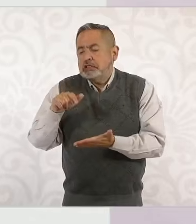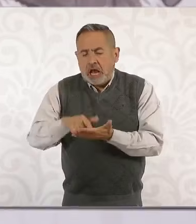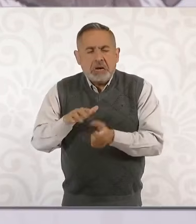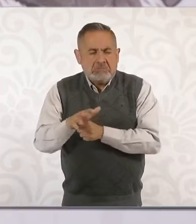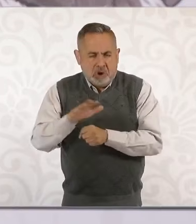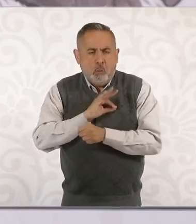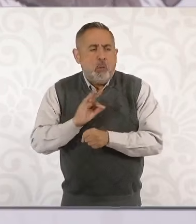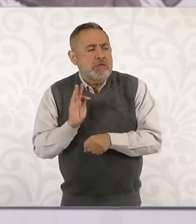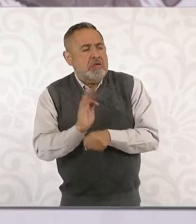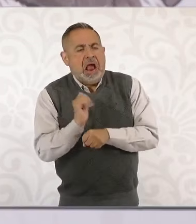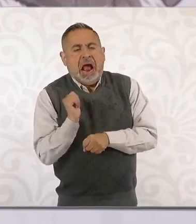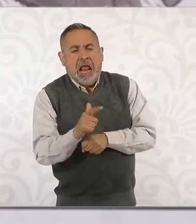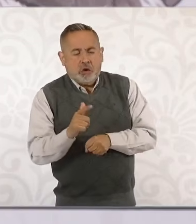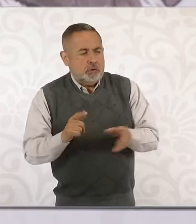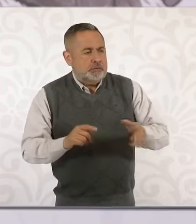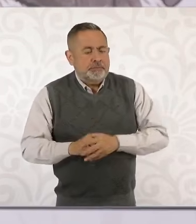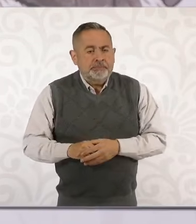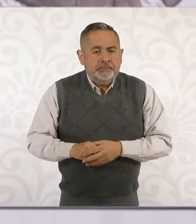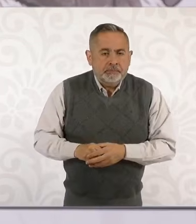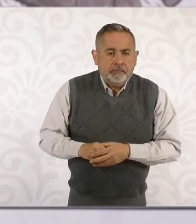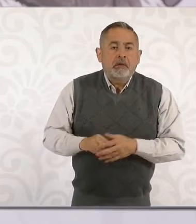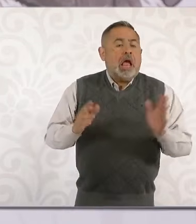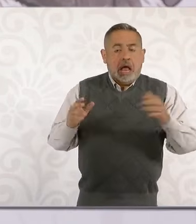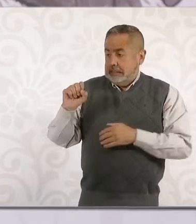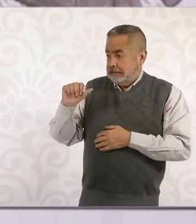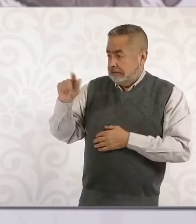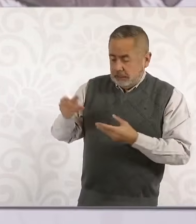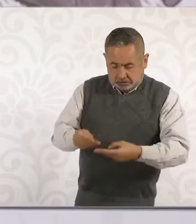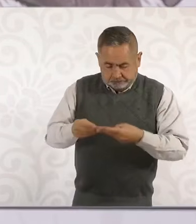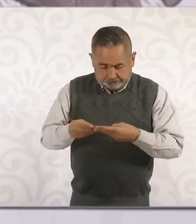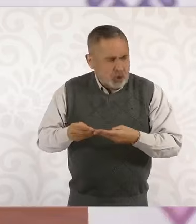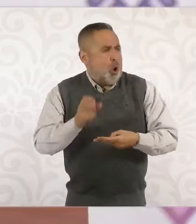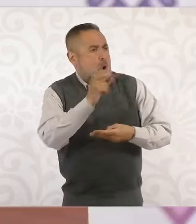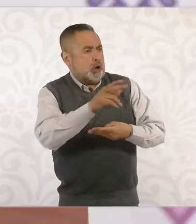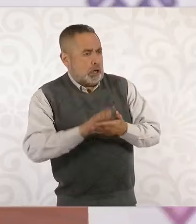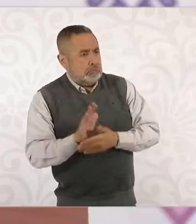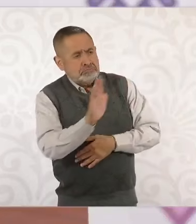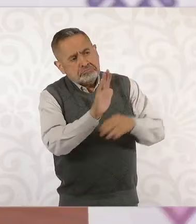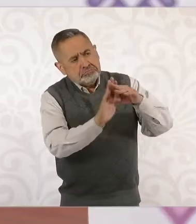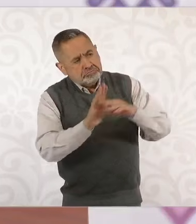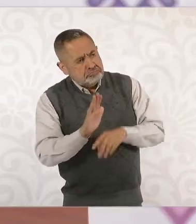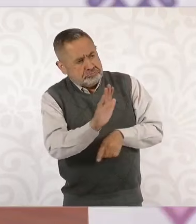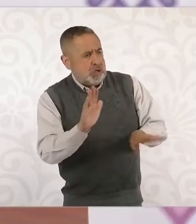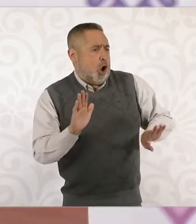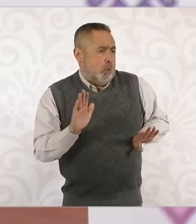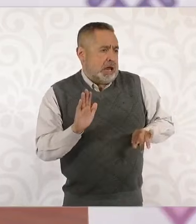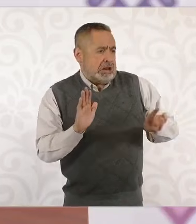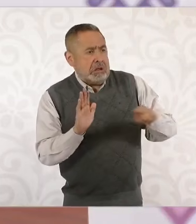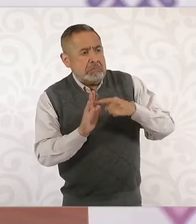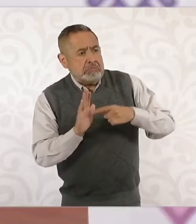Entonces, el SAT planteó, pues estos son los beneficios que tienen, y ellos están evaluando si van a